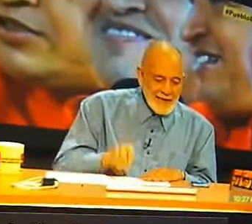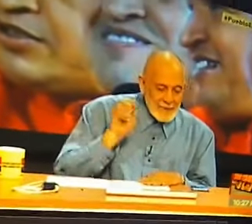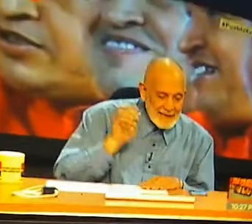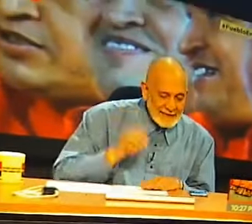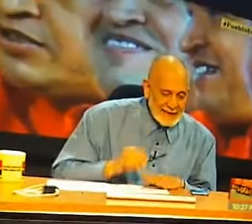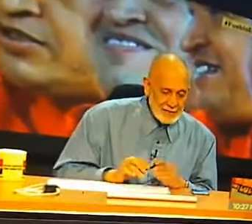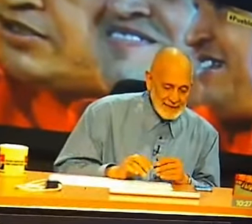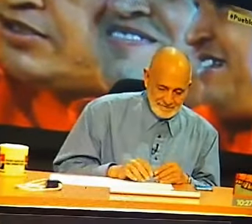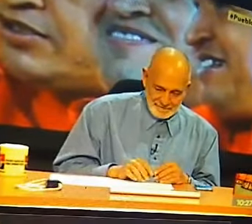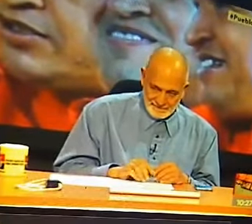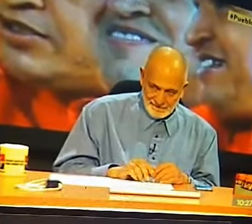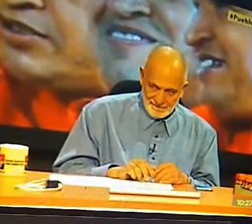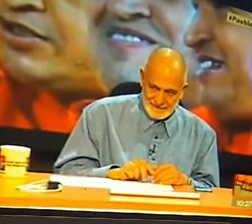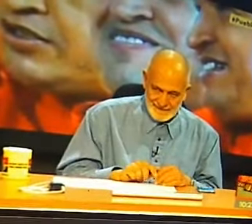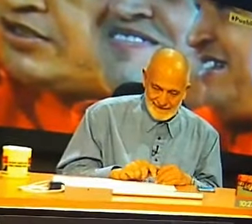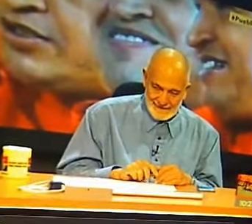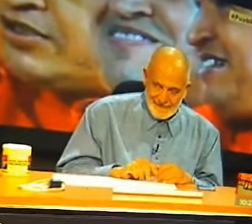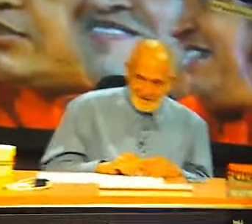Le voy a decir algo, miren.